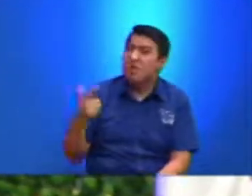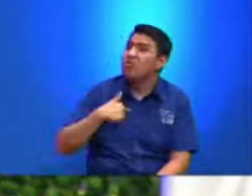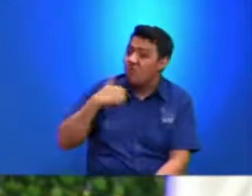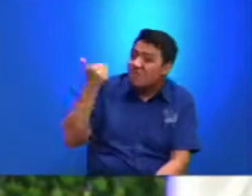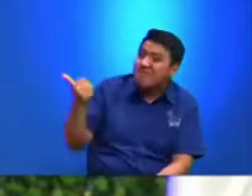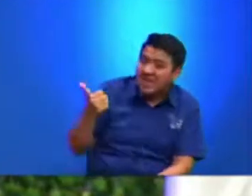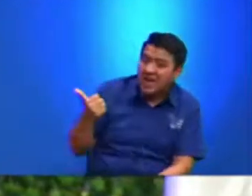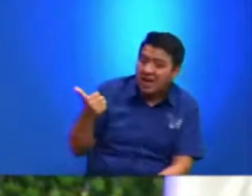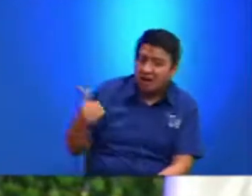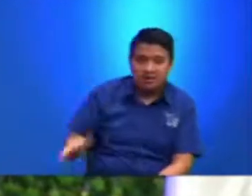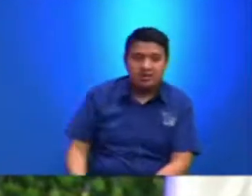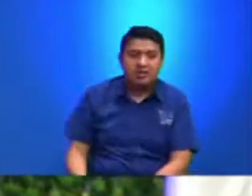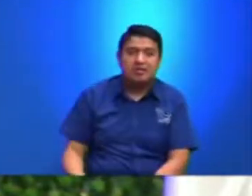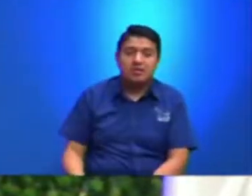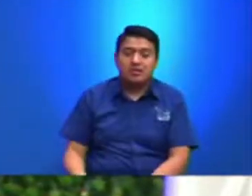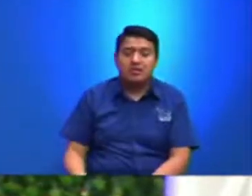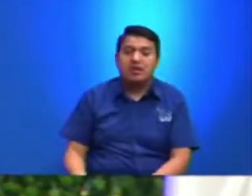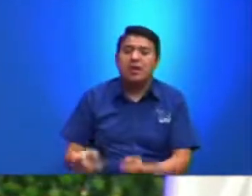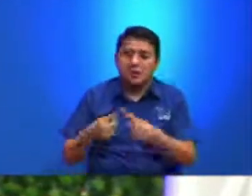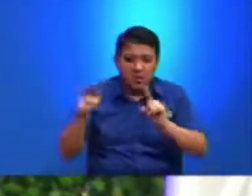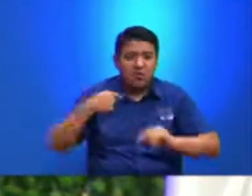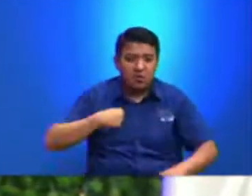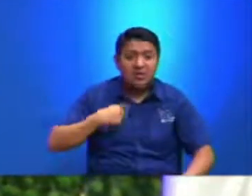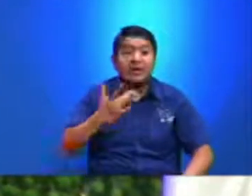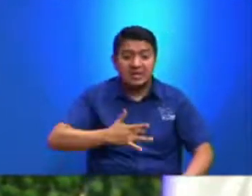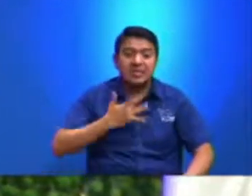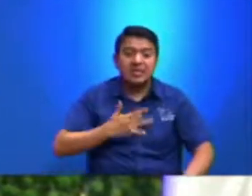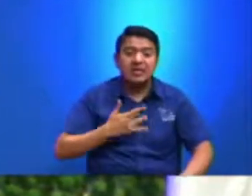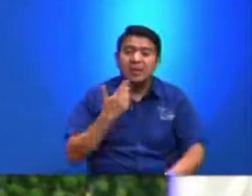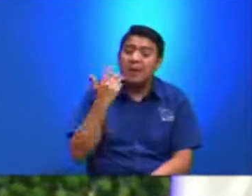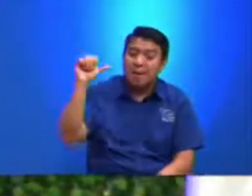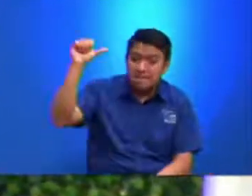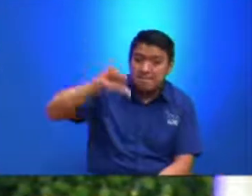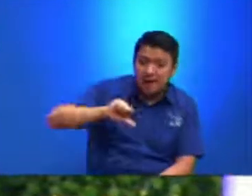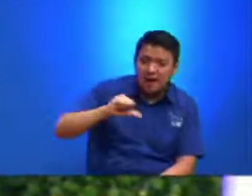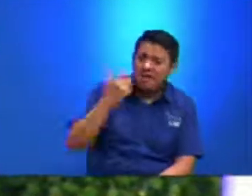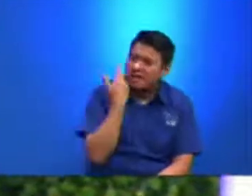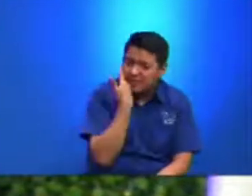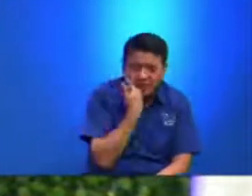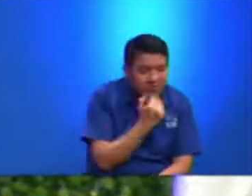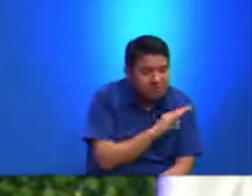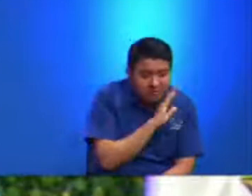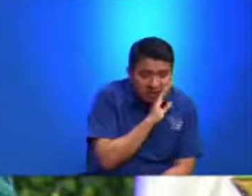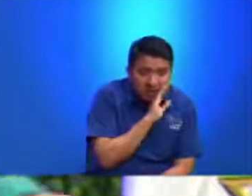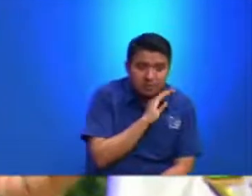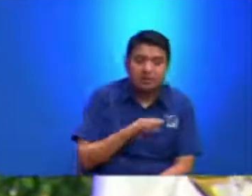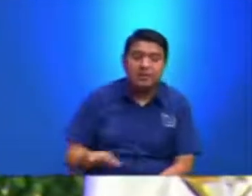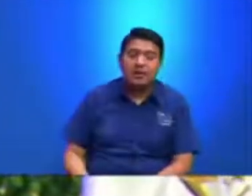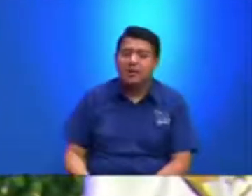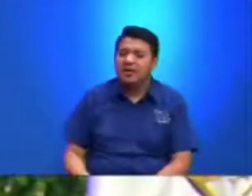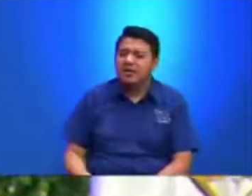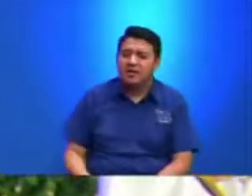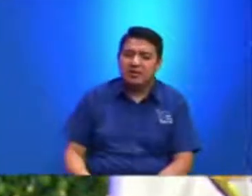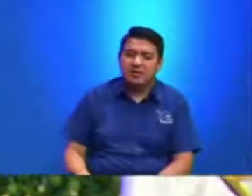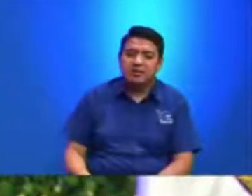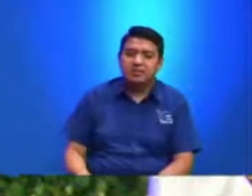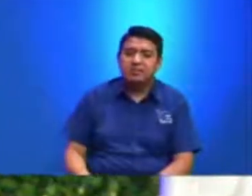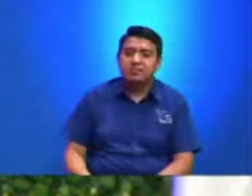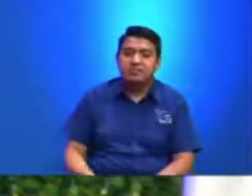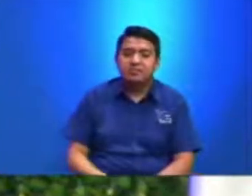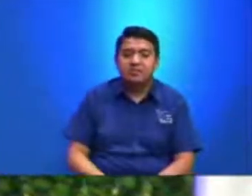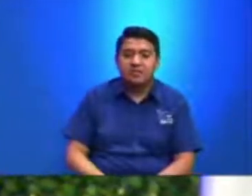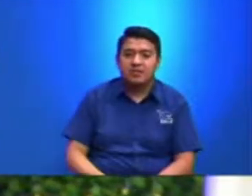mantenía así mareada, que no le atinaba qué estaba pasando. Me agarraba la cabeza y me ponía